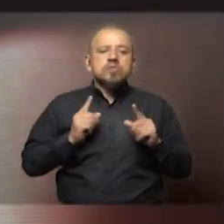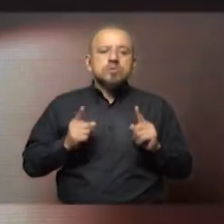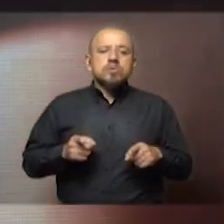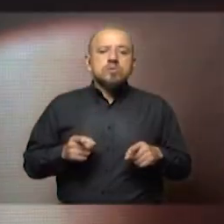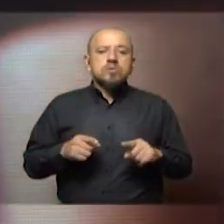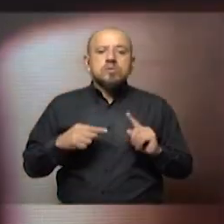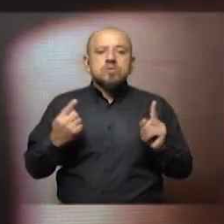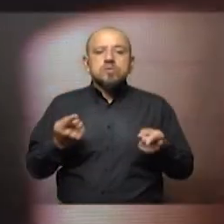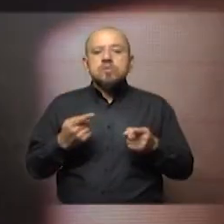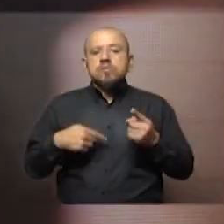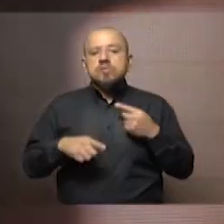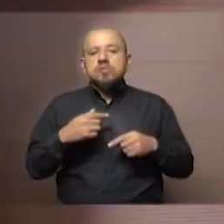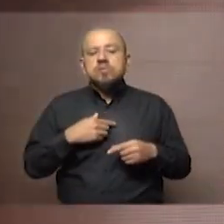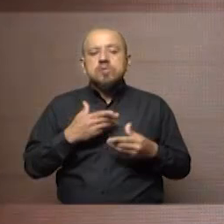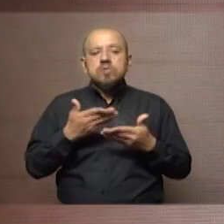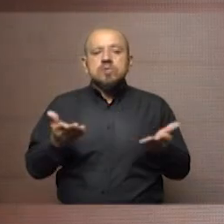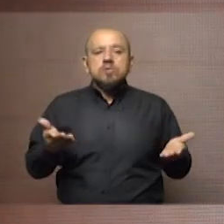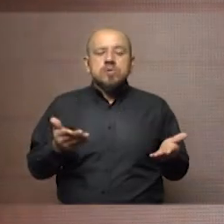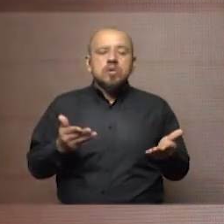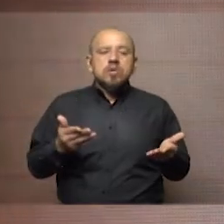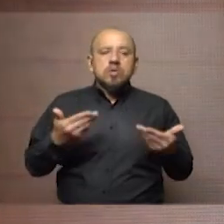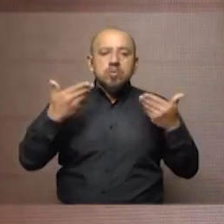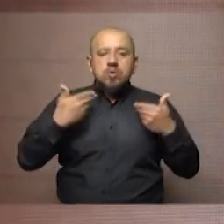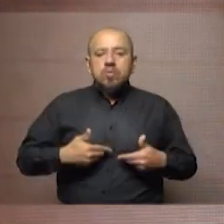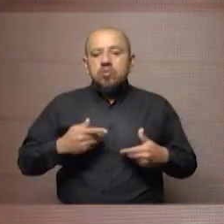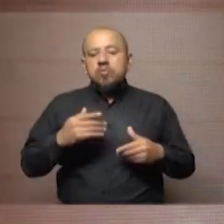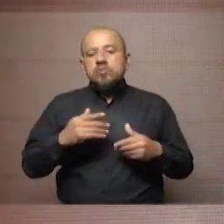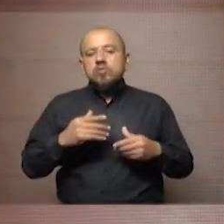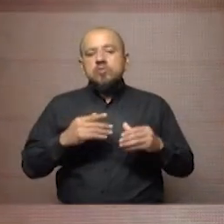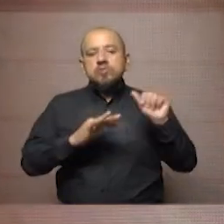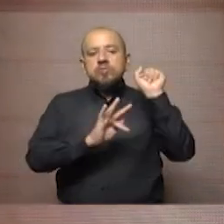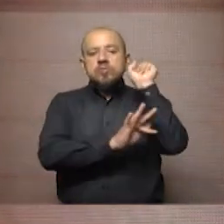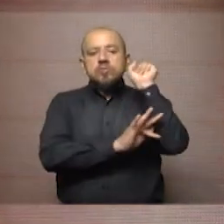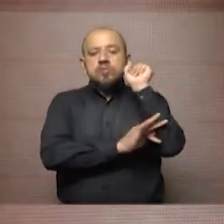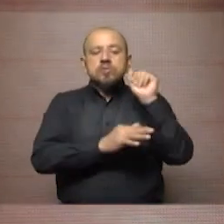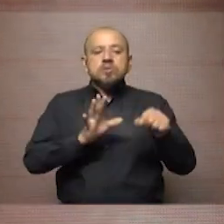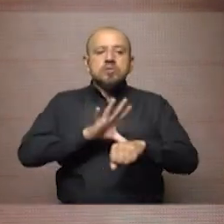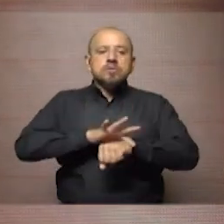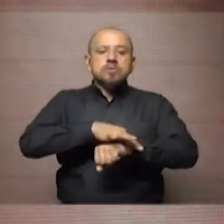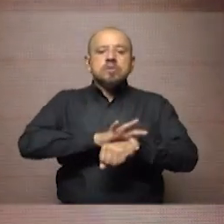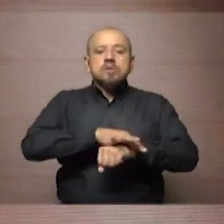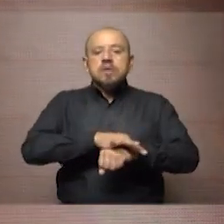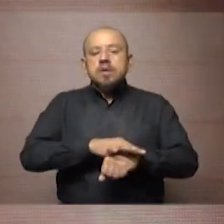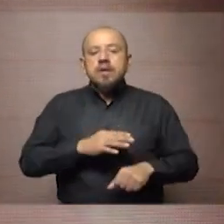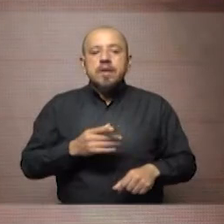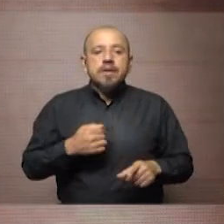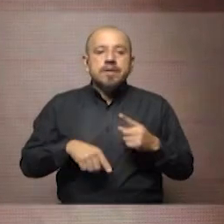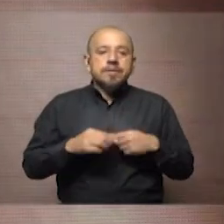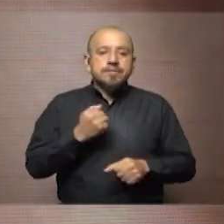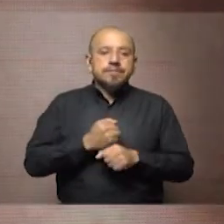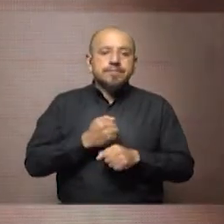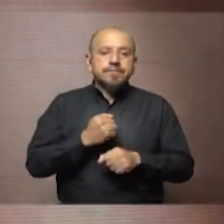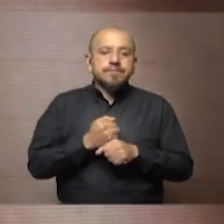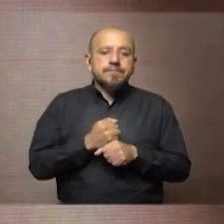a las disidencias y los cuerpos feminizados ahí bueno la antropología que que trabaja tradicionalmente con